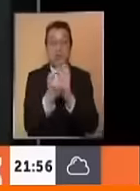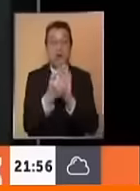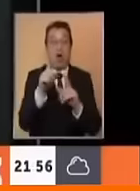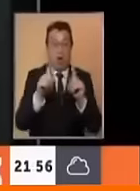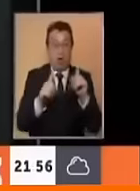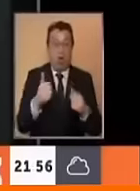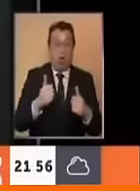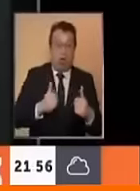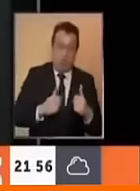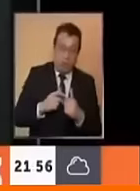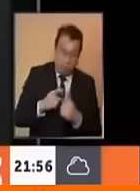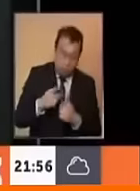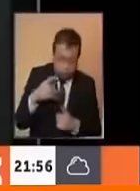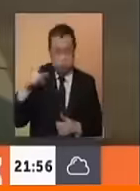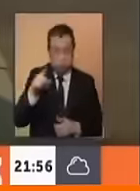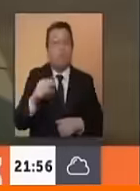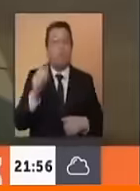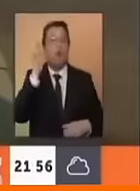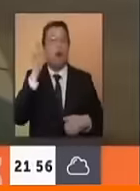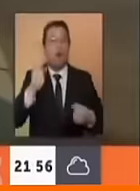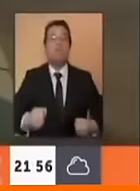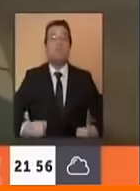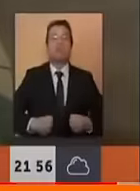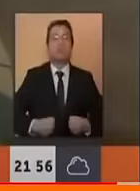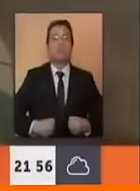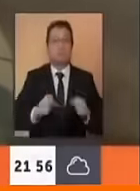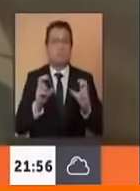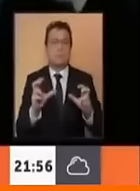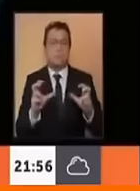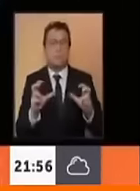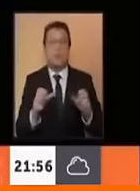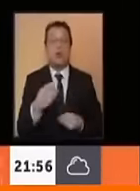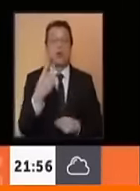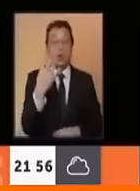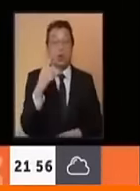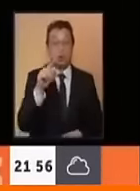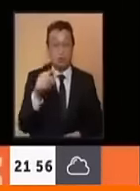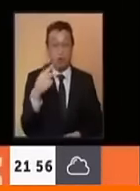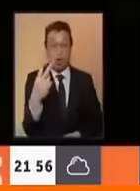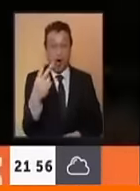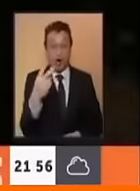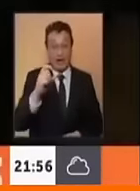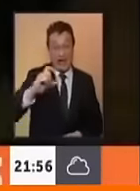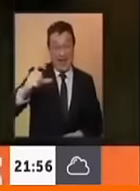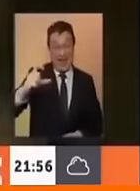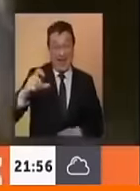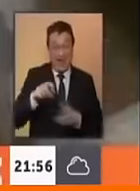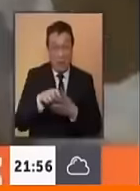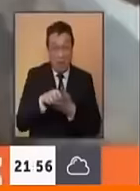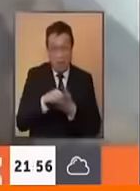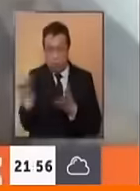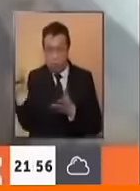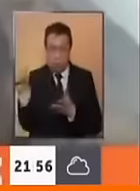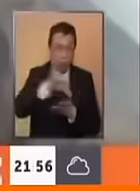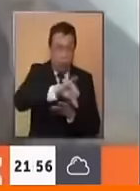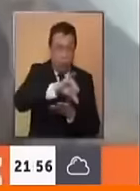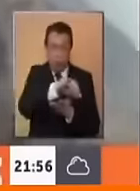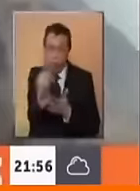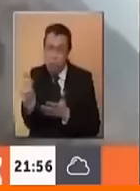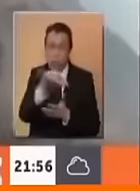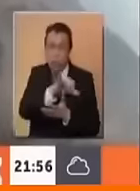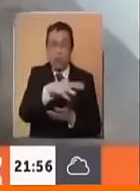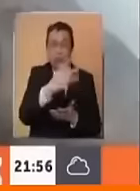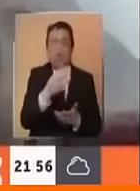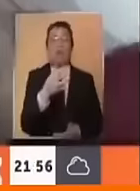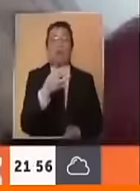pilotos. Ya la pasó, amigo. Los 4.2G que experimentamos durante el vuelo en el desierto parecen un